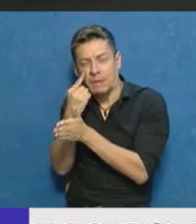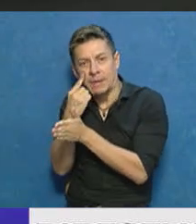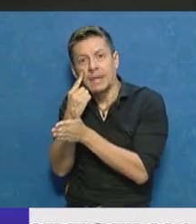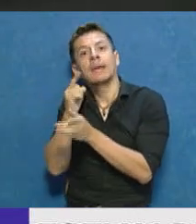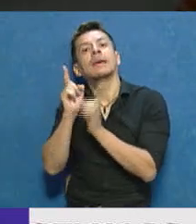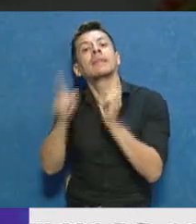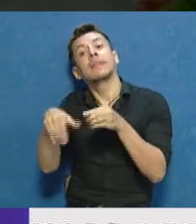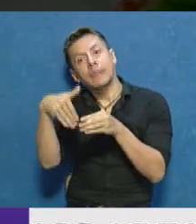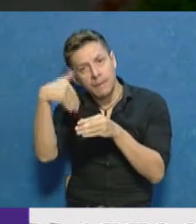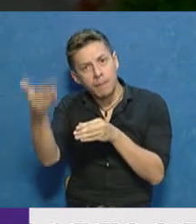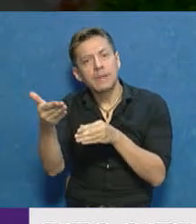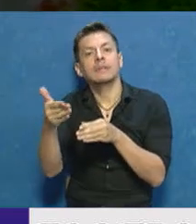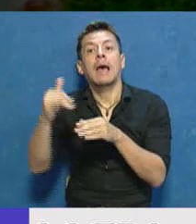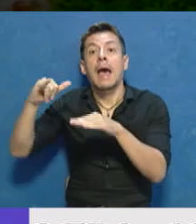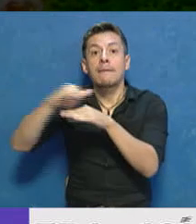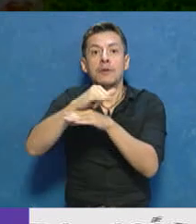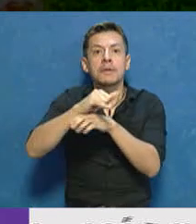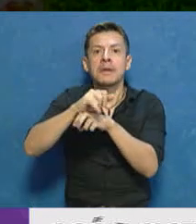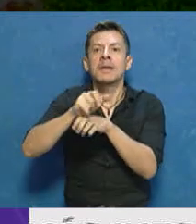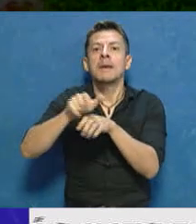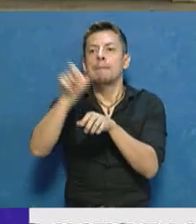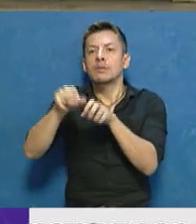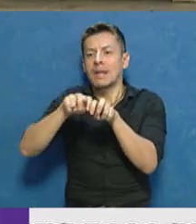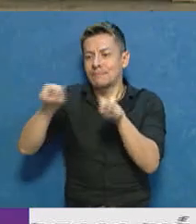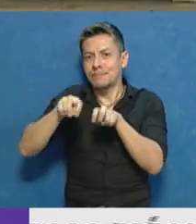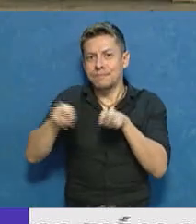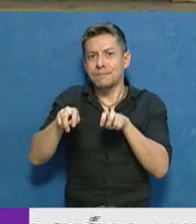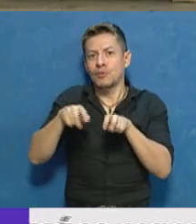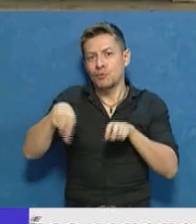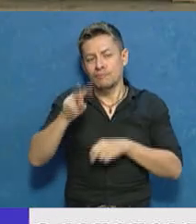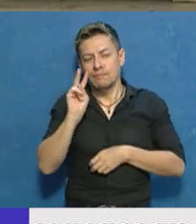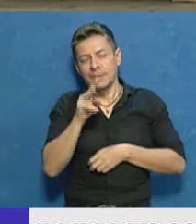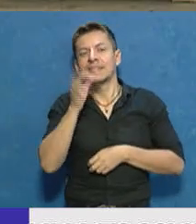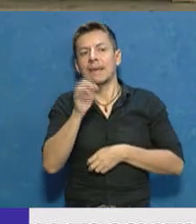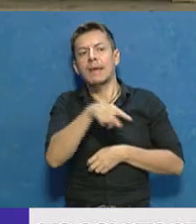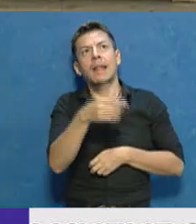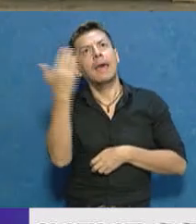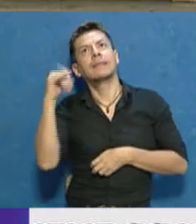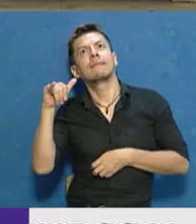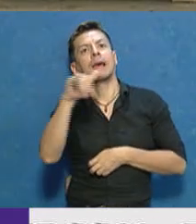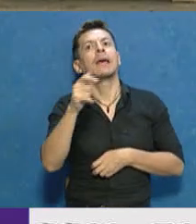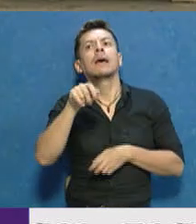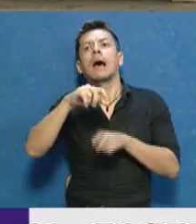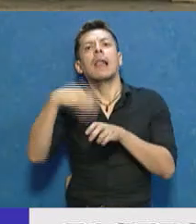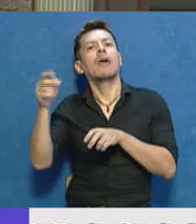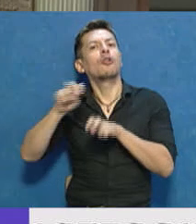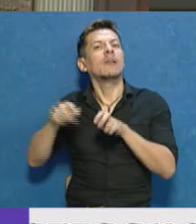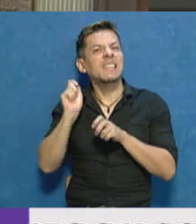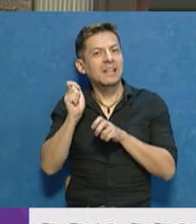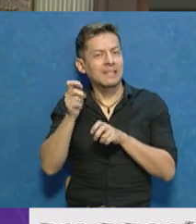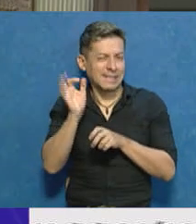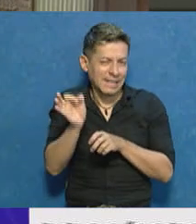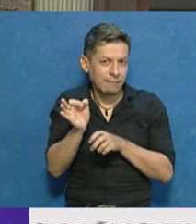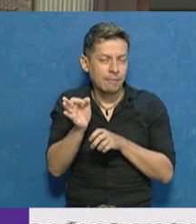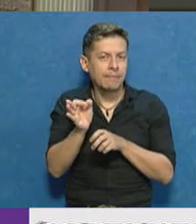¿Sí? Con este grupo sabemos el vuelo, tenemos identificadas las personas que viajaron con él y bueno, y ahí se sigue hasta